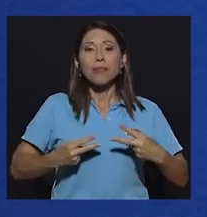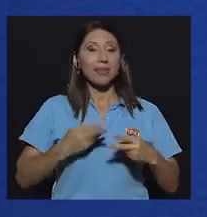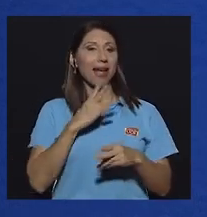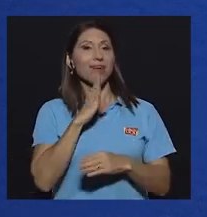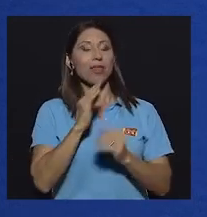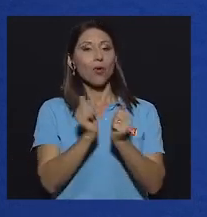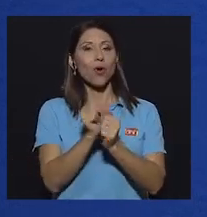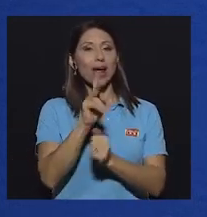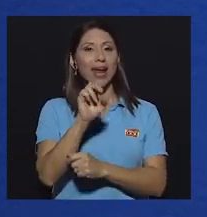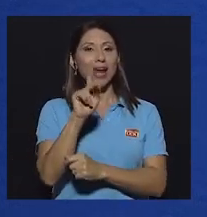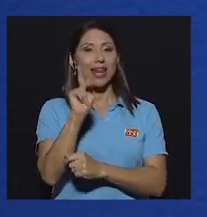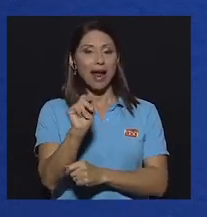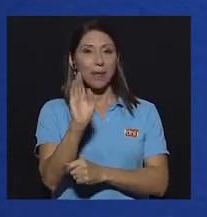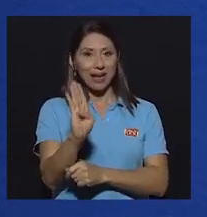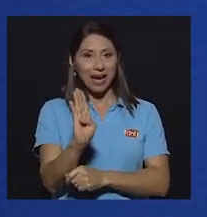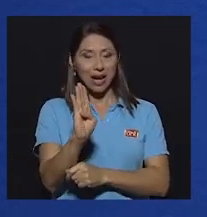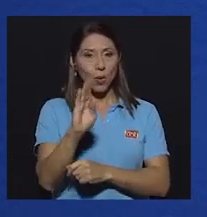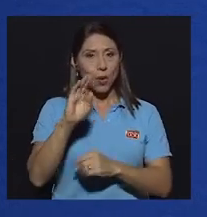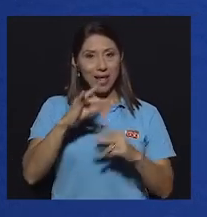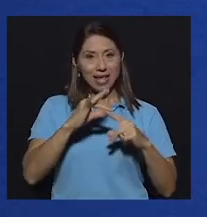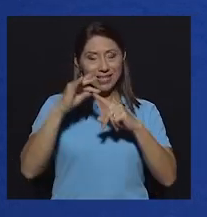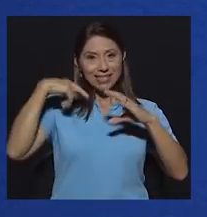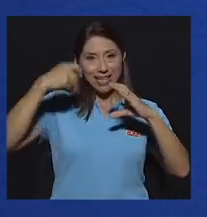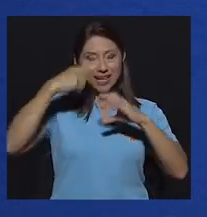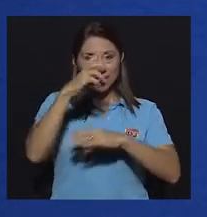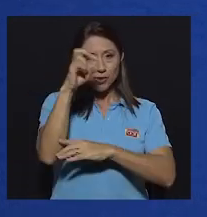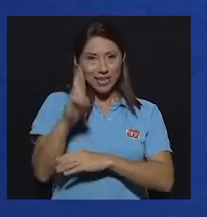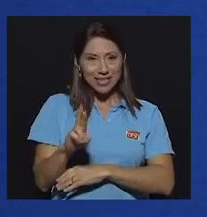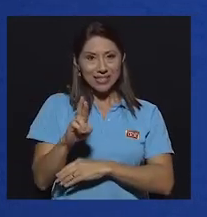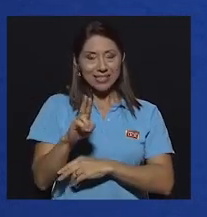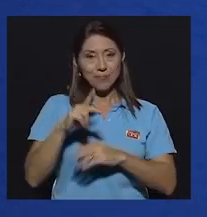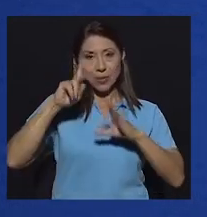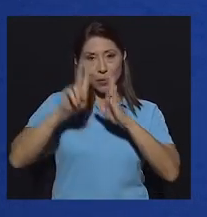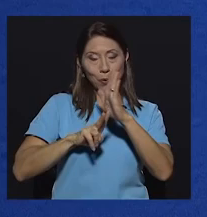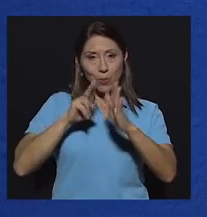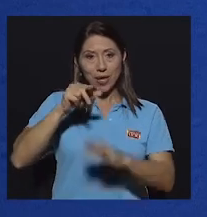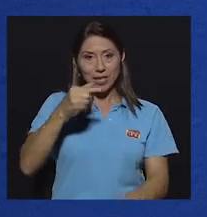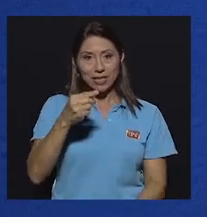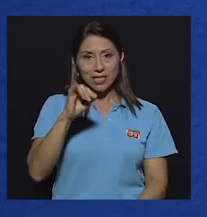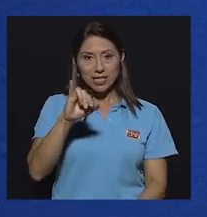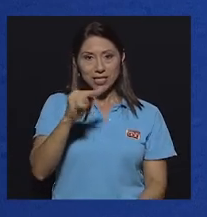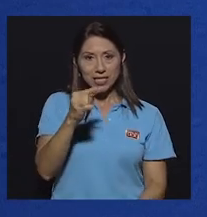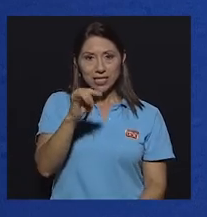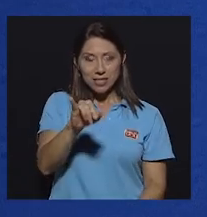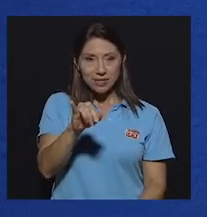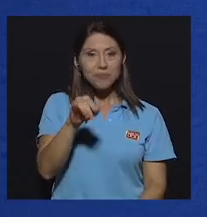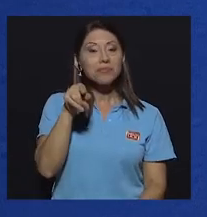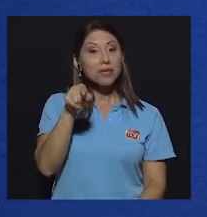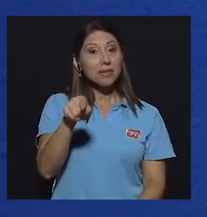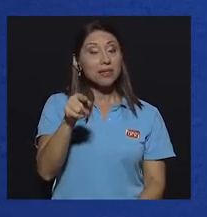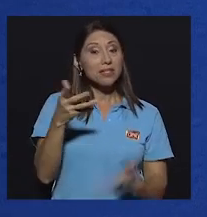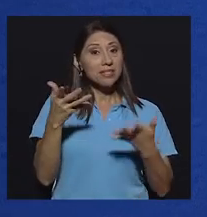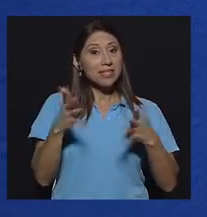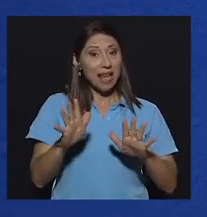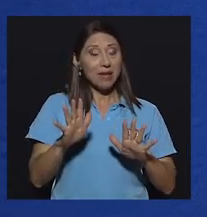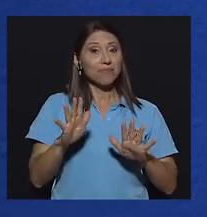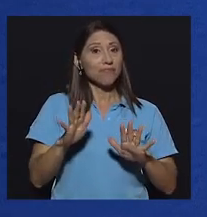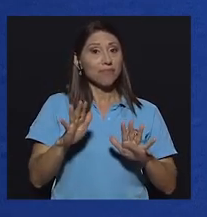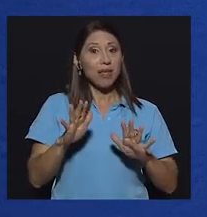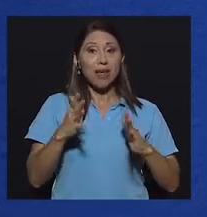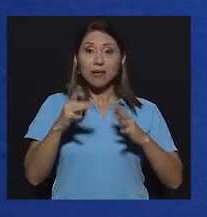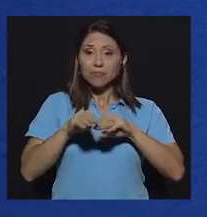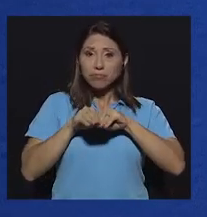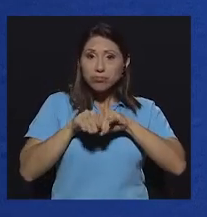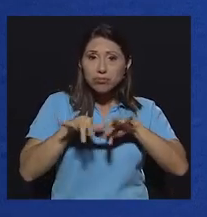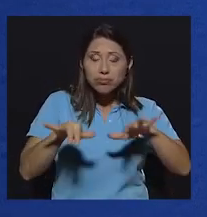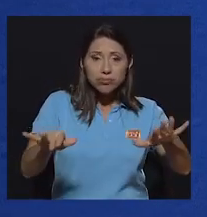Erika Vagnarello, cineasta costarricense. Gigi, el documental prácticamente ya va a estar en las